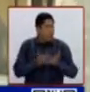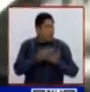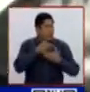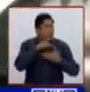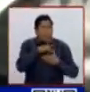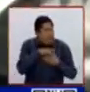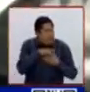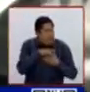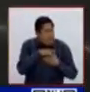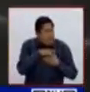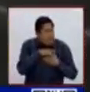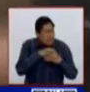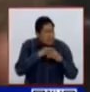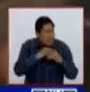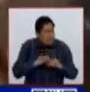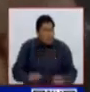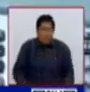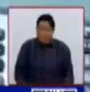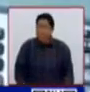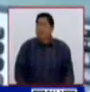salarial?